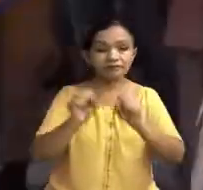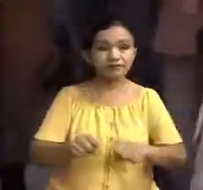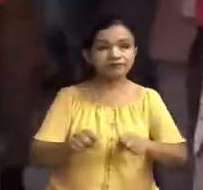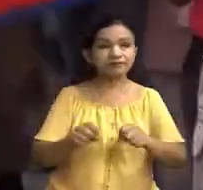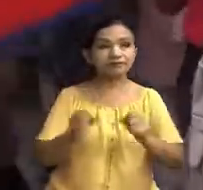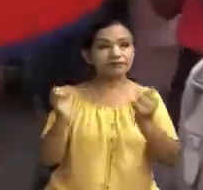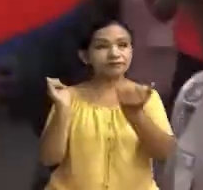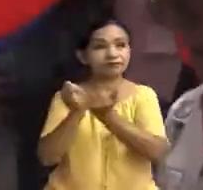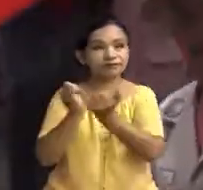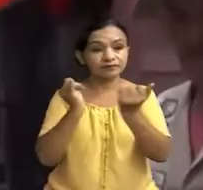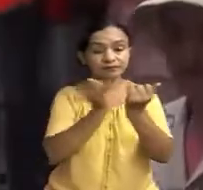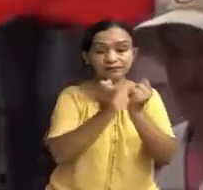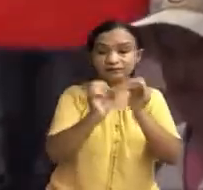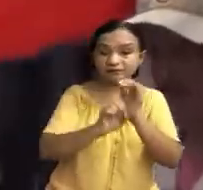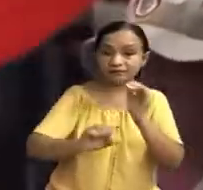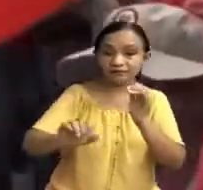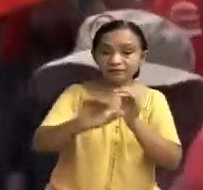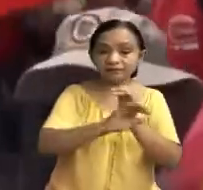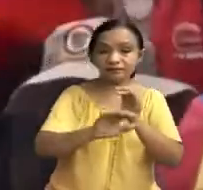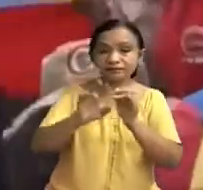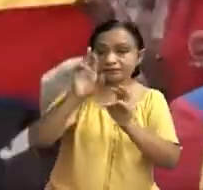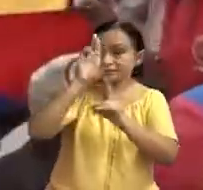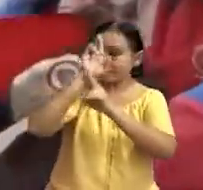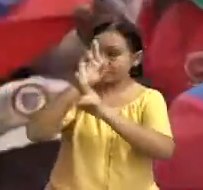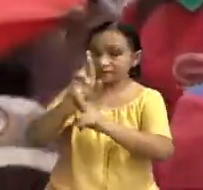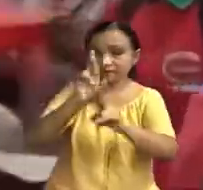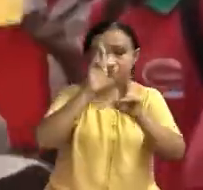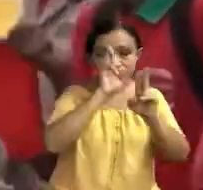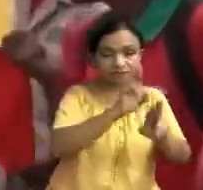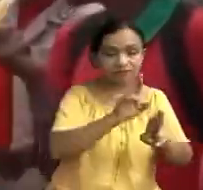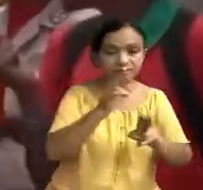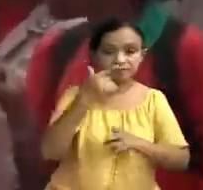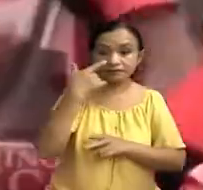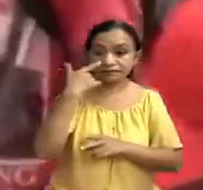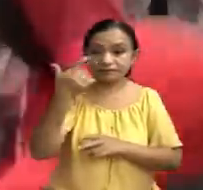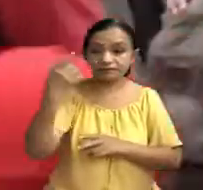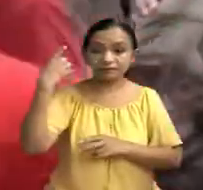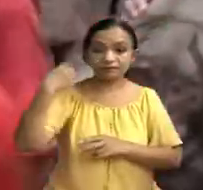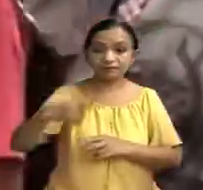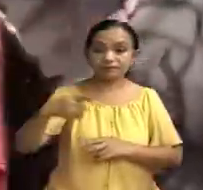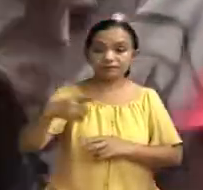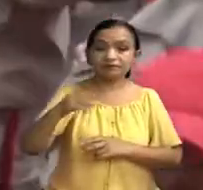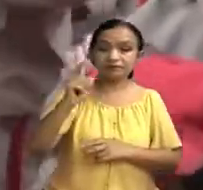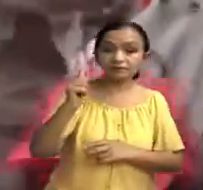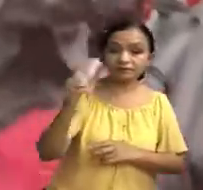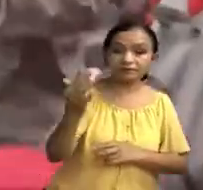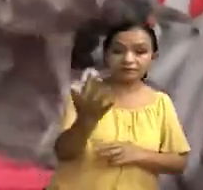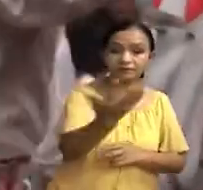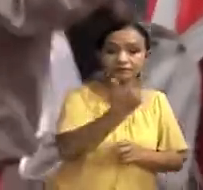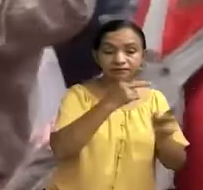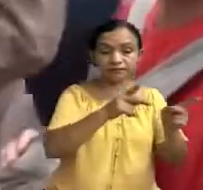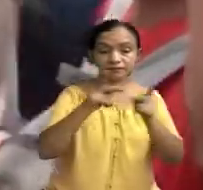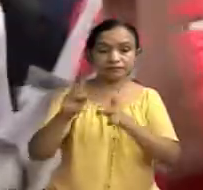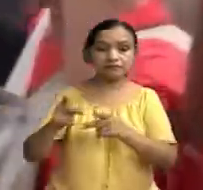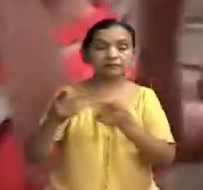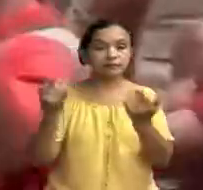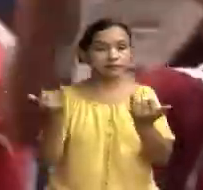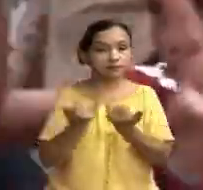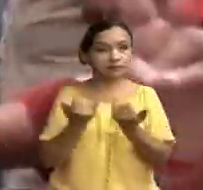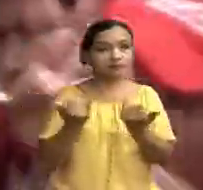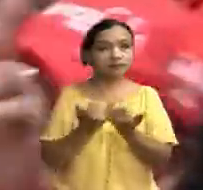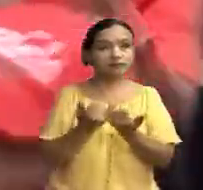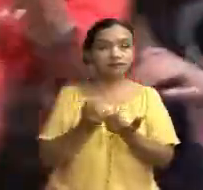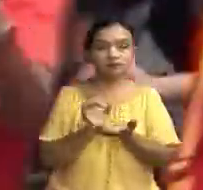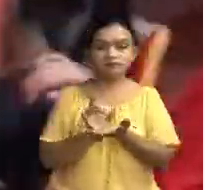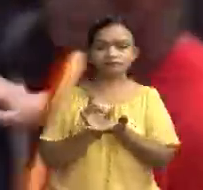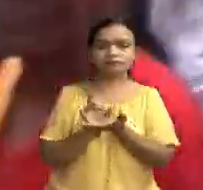la igualdad social, el respeto al otro, el reconocimiento de los derechos para todos los sectores, eso lleva un tiempo, porque el odio